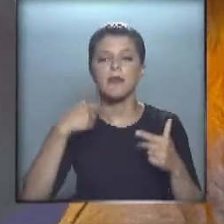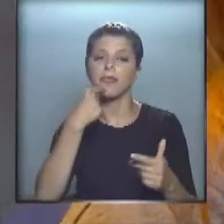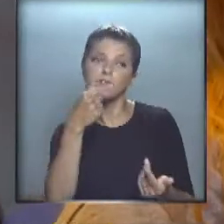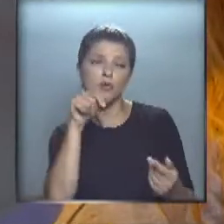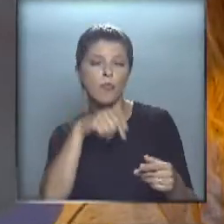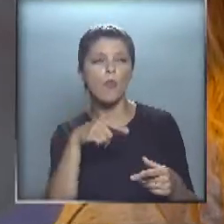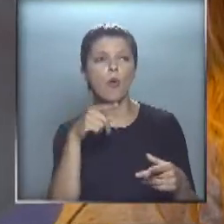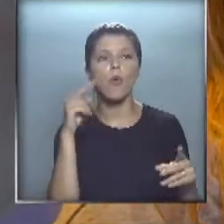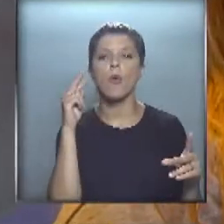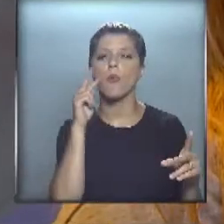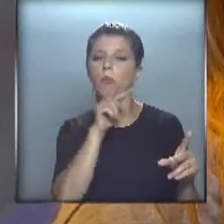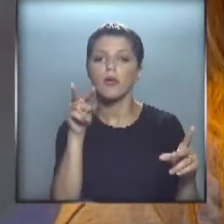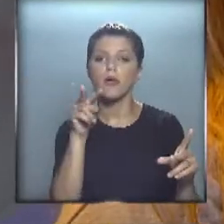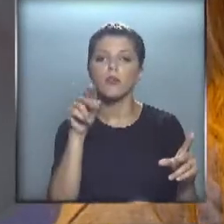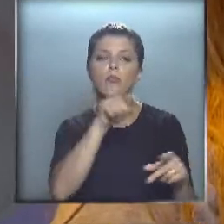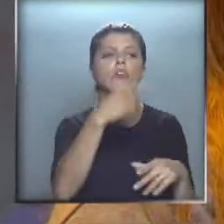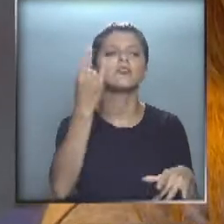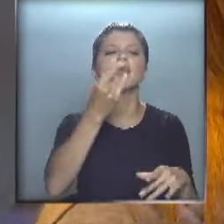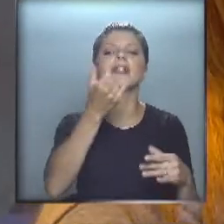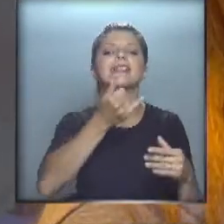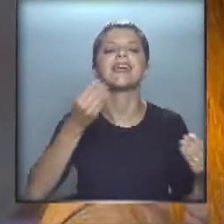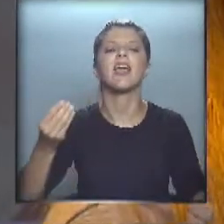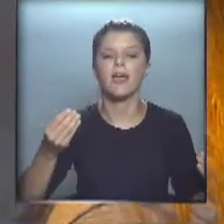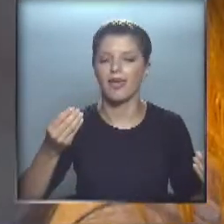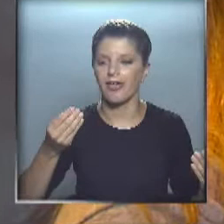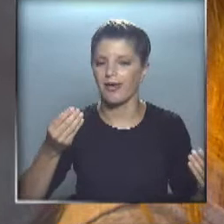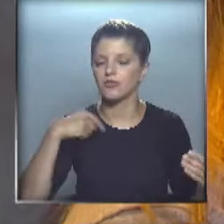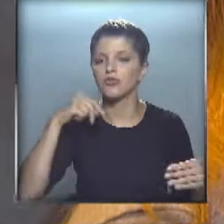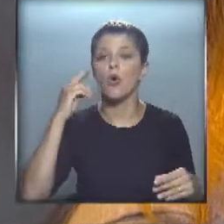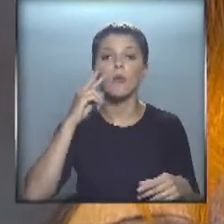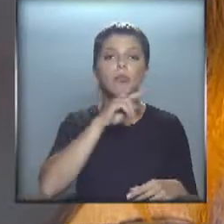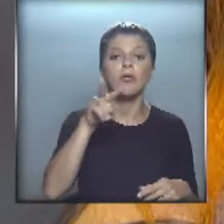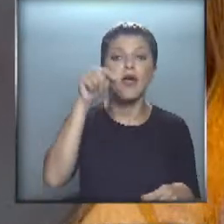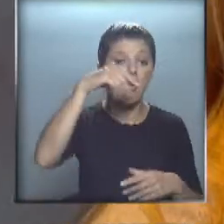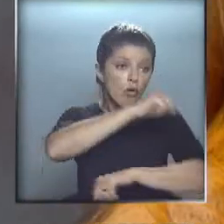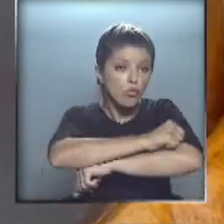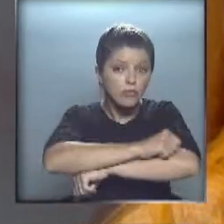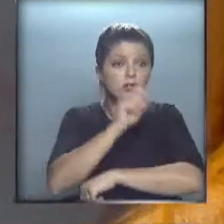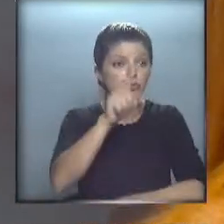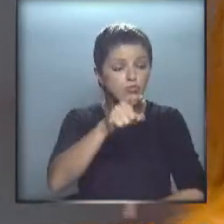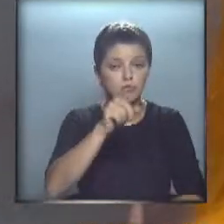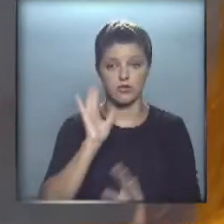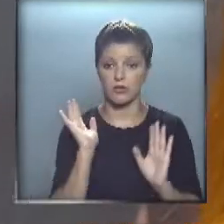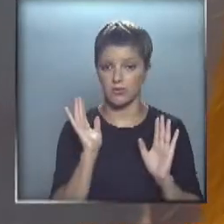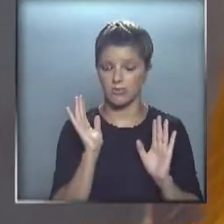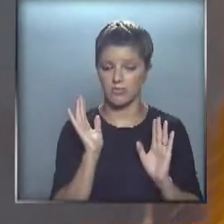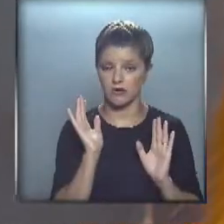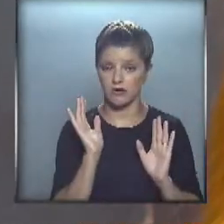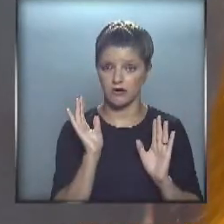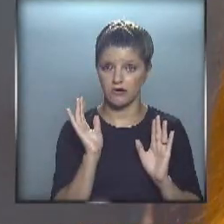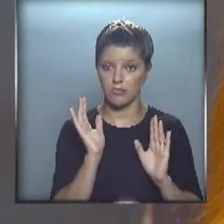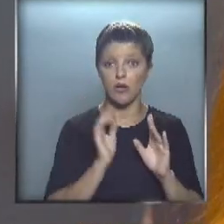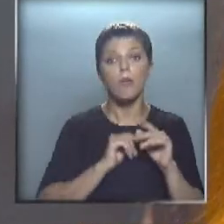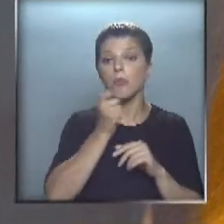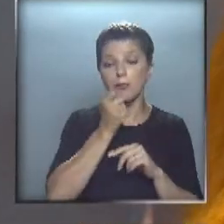que fijar en lo que tienen? ¿O por qué no se pueden fijar por cómo es? Claro, también. Porque hay chicas